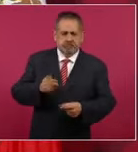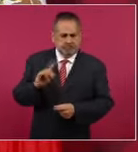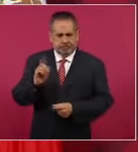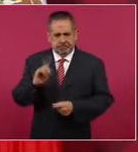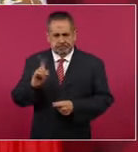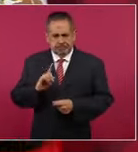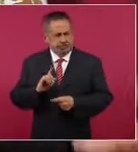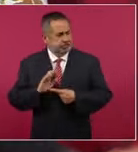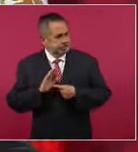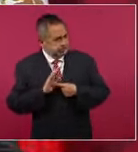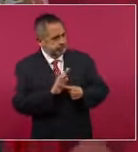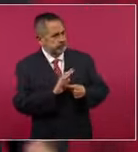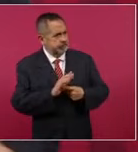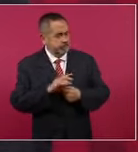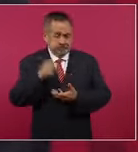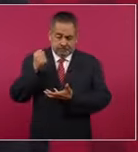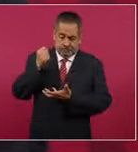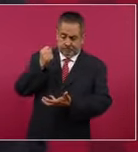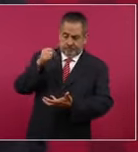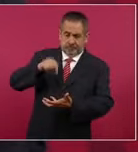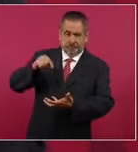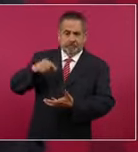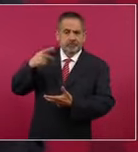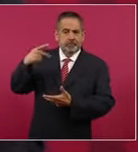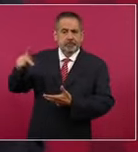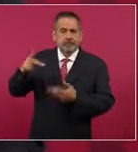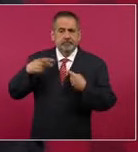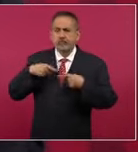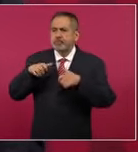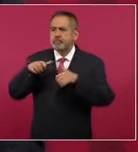el presupuesto es del pueblo